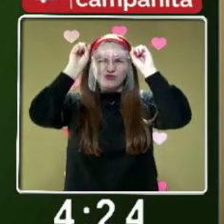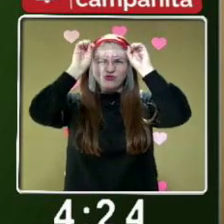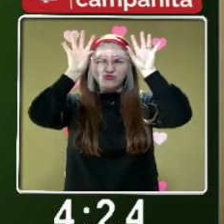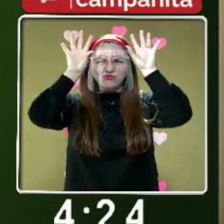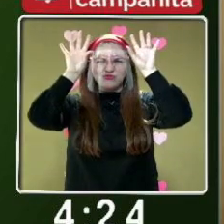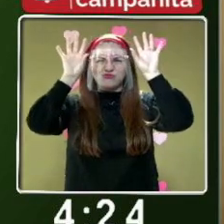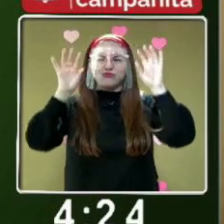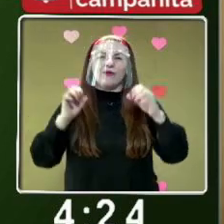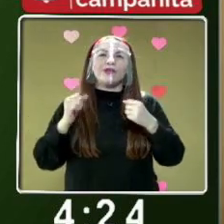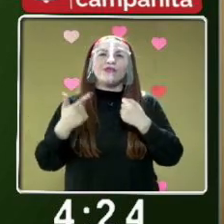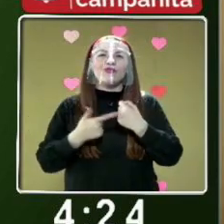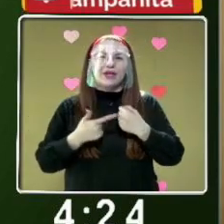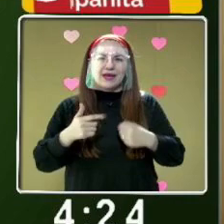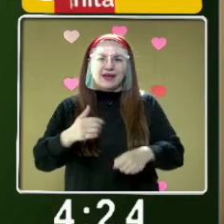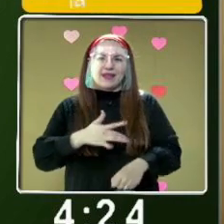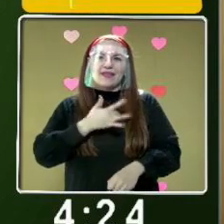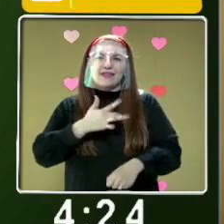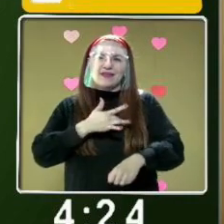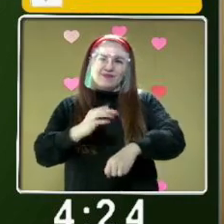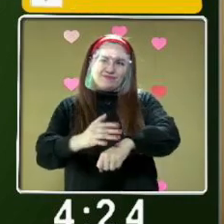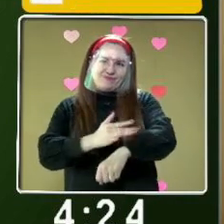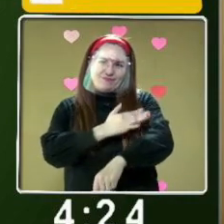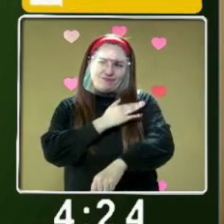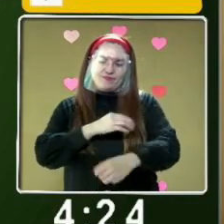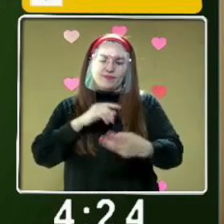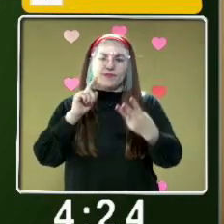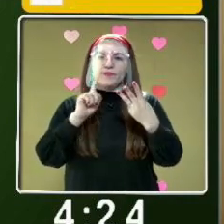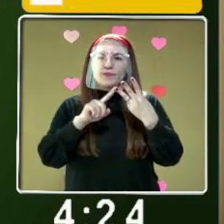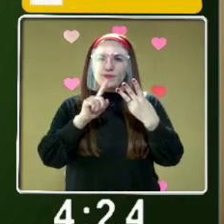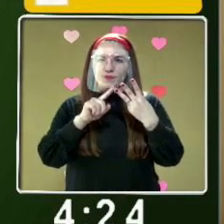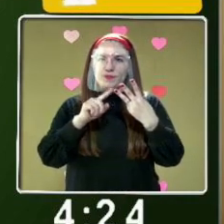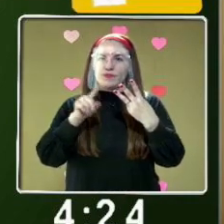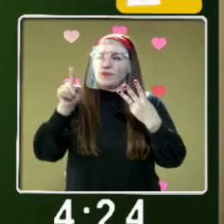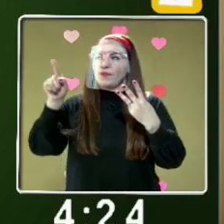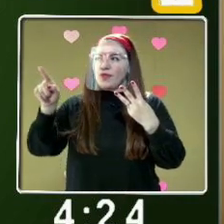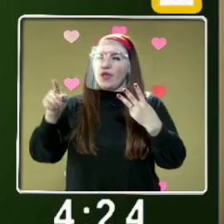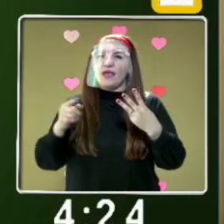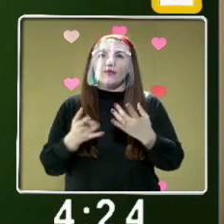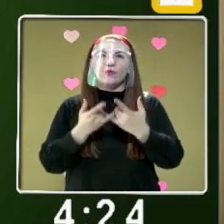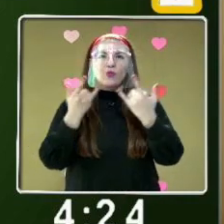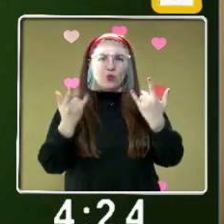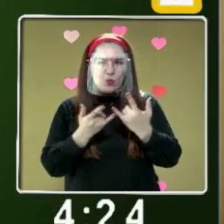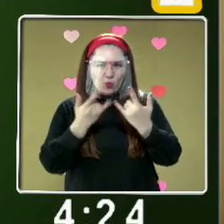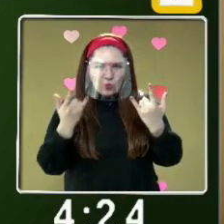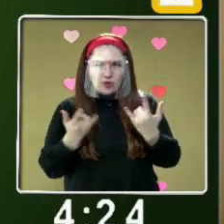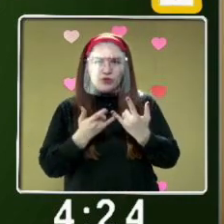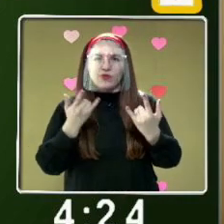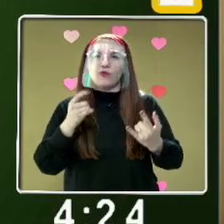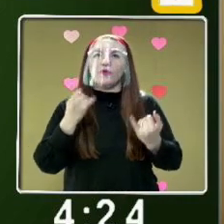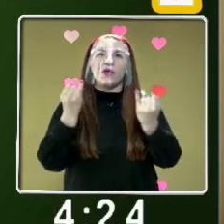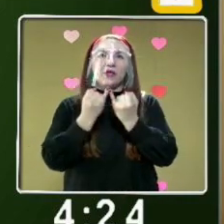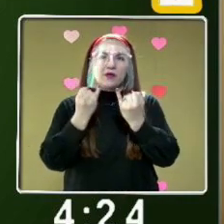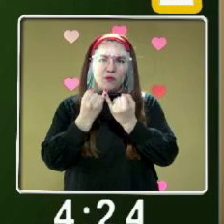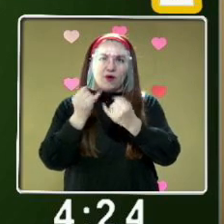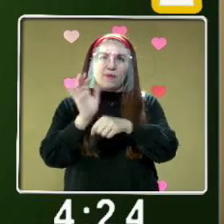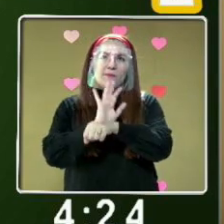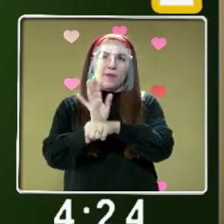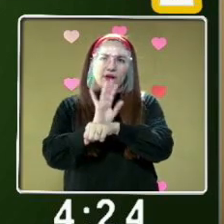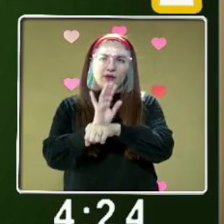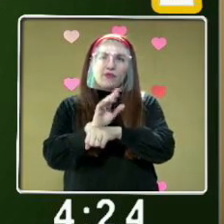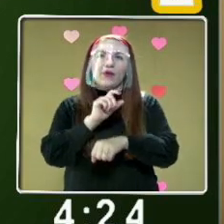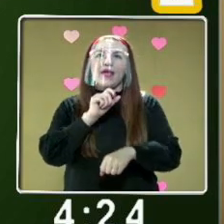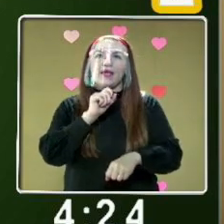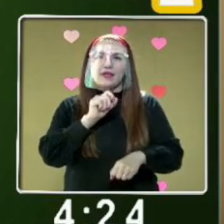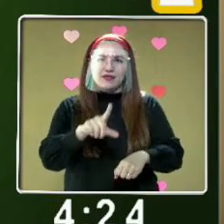cuando tiene esta emoción. Y el último personaje es uno de cuento clásico que también tiene su película. Y pues